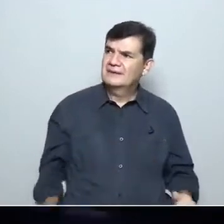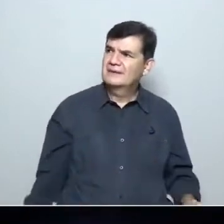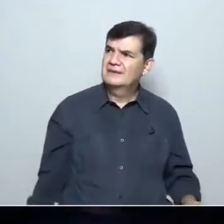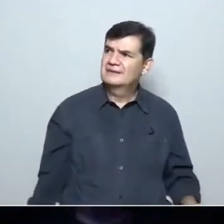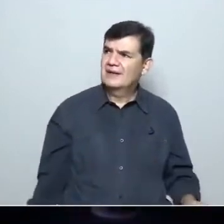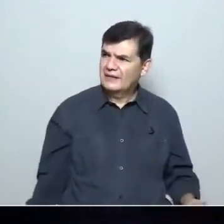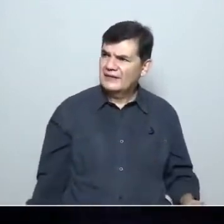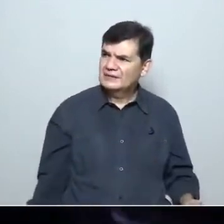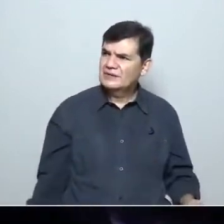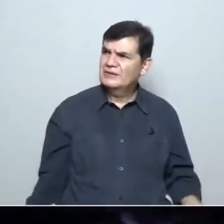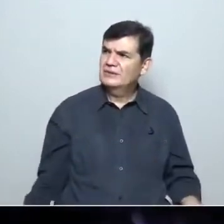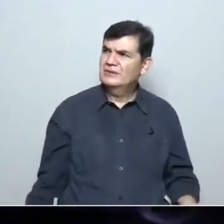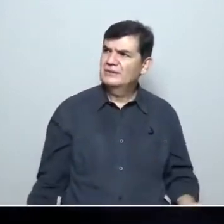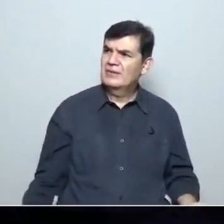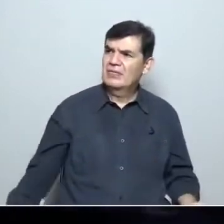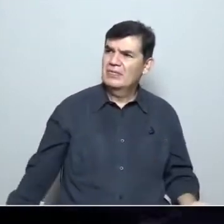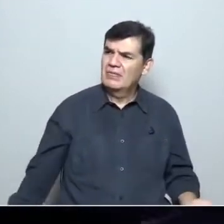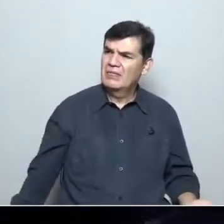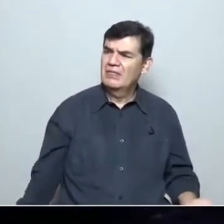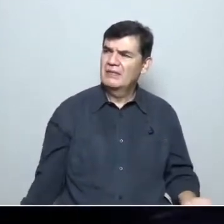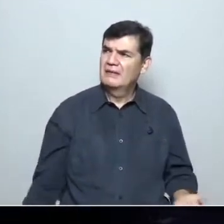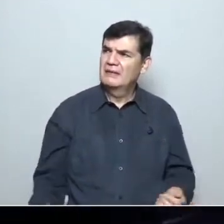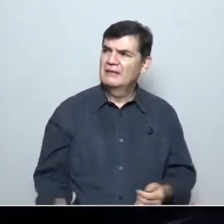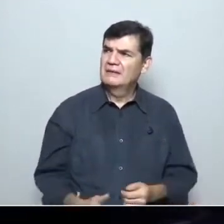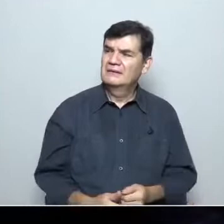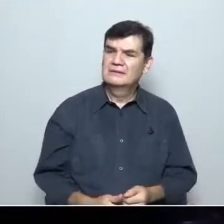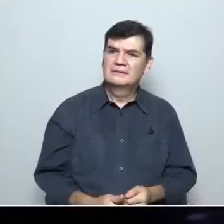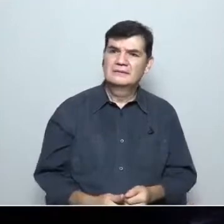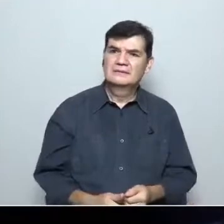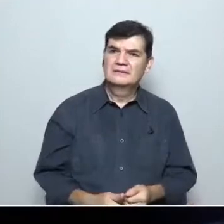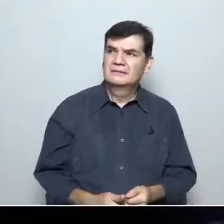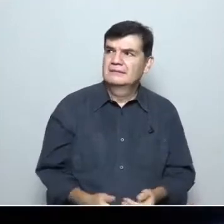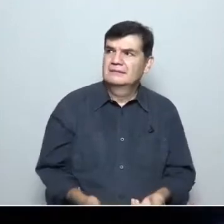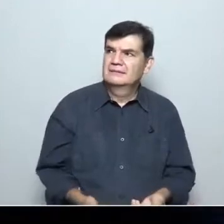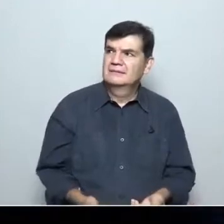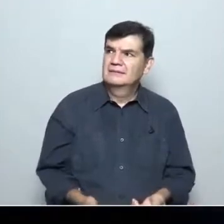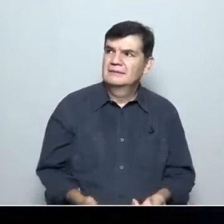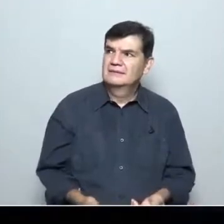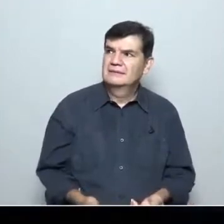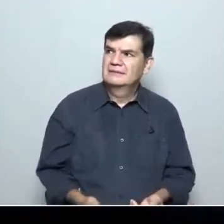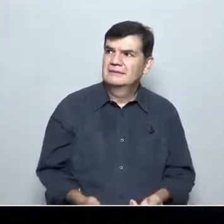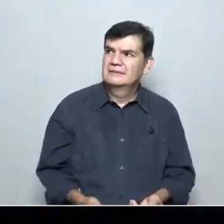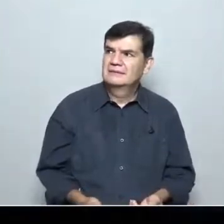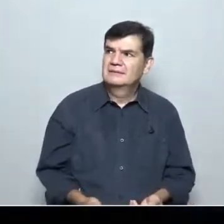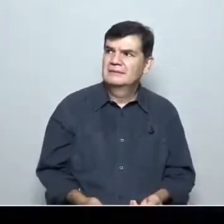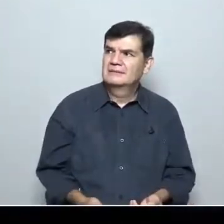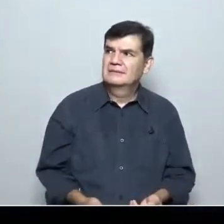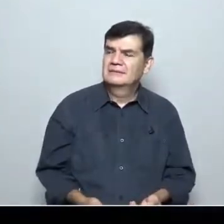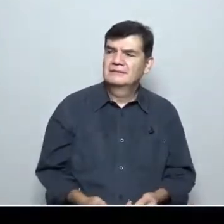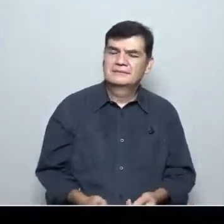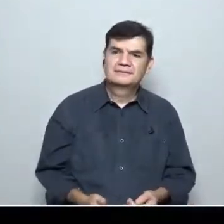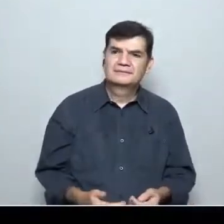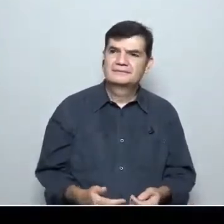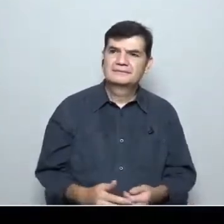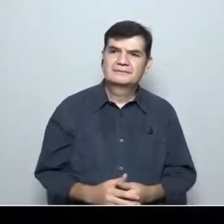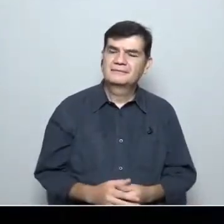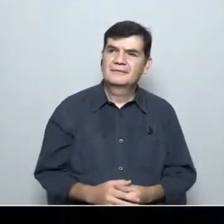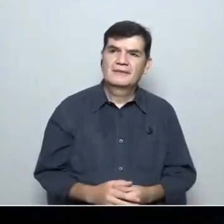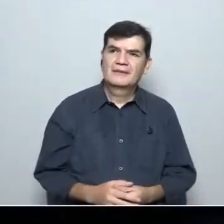Vamos a decir una vez más: sobre la roca estoy. ¿Están listos?